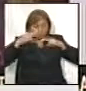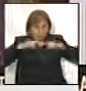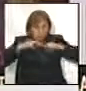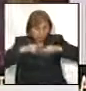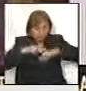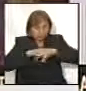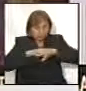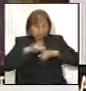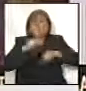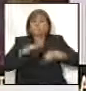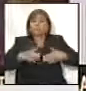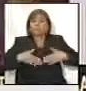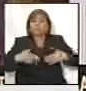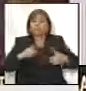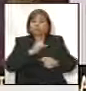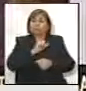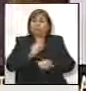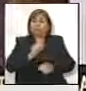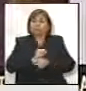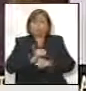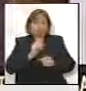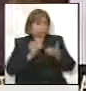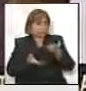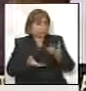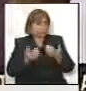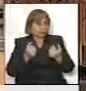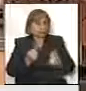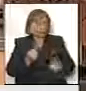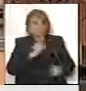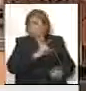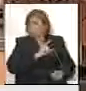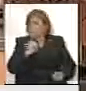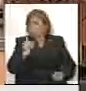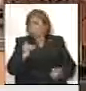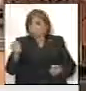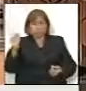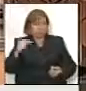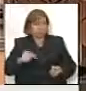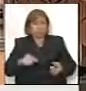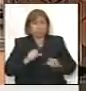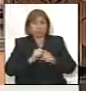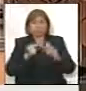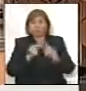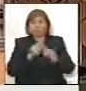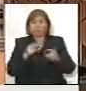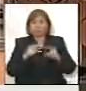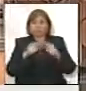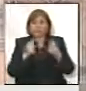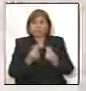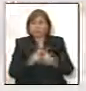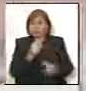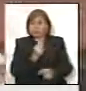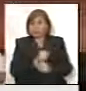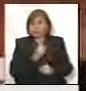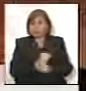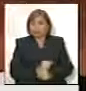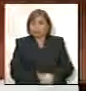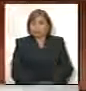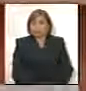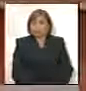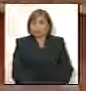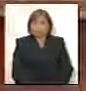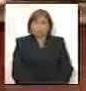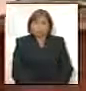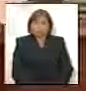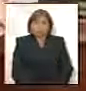a efectos de poder citar de grado o fuerza a quienes no concurran a las citaciones de dicho grupo de trabajo. Reitero